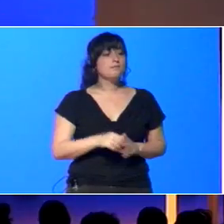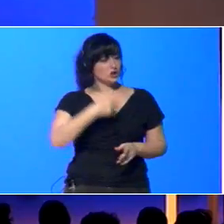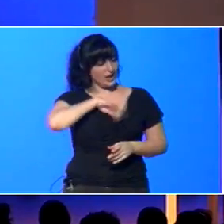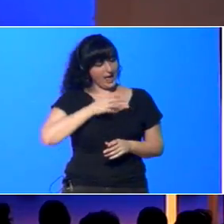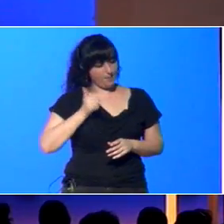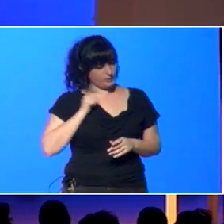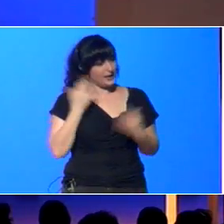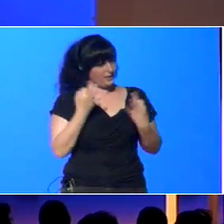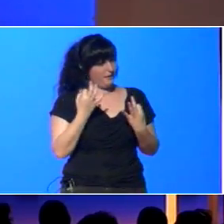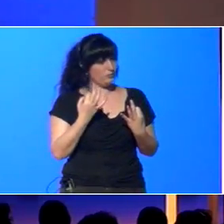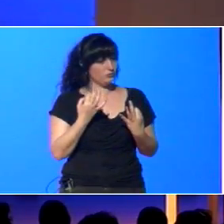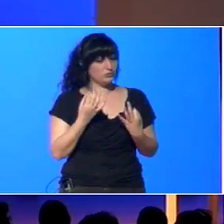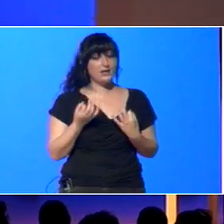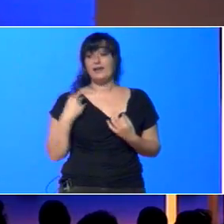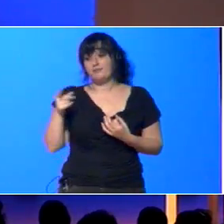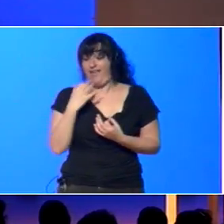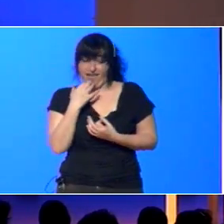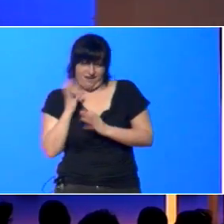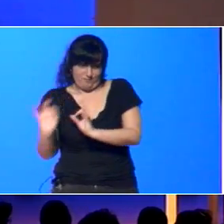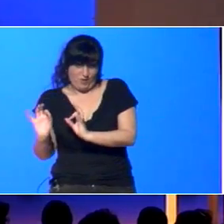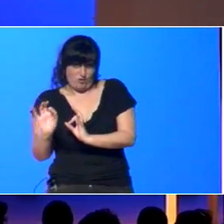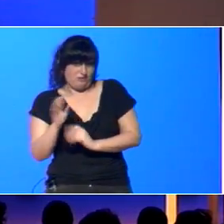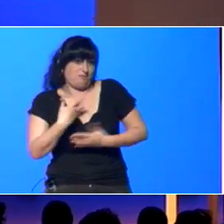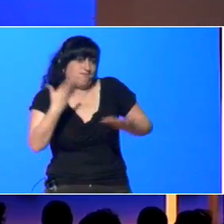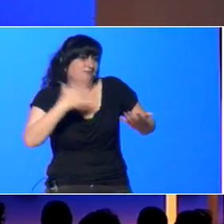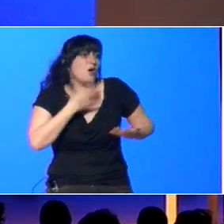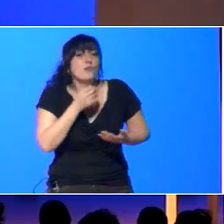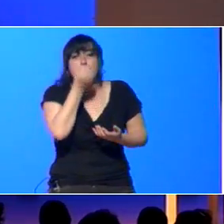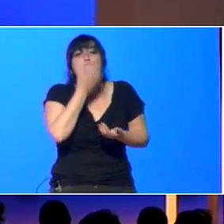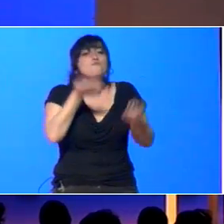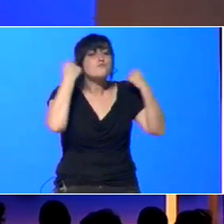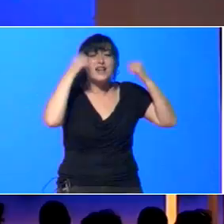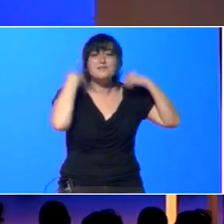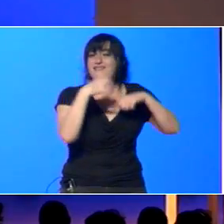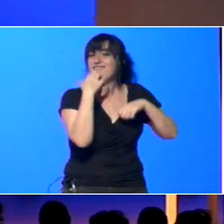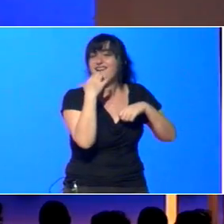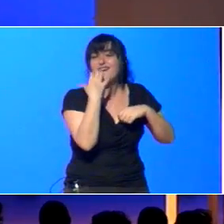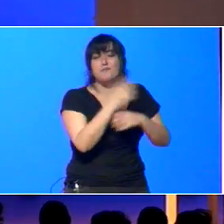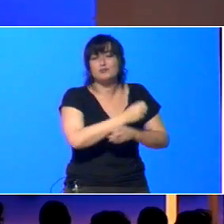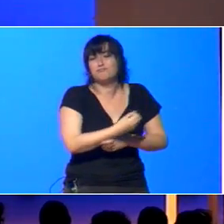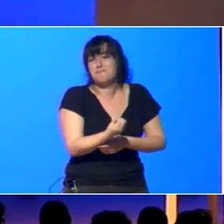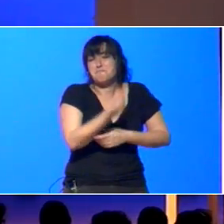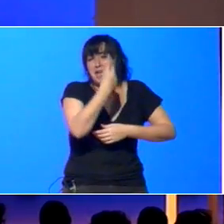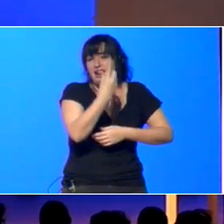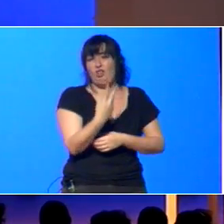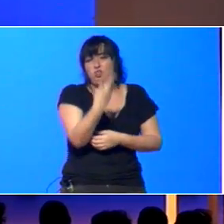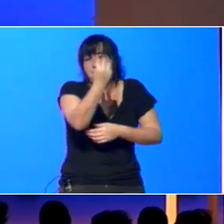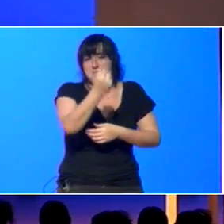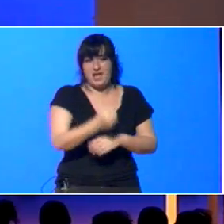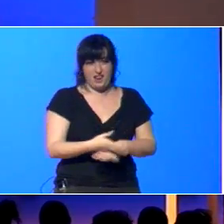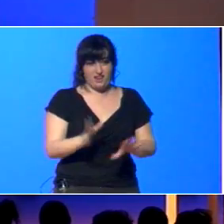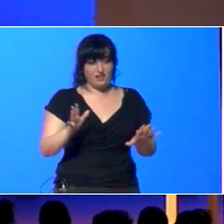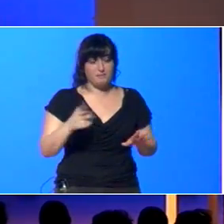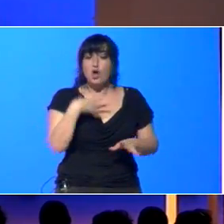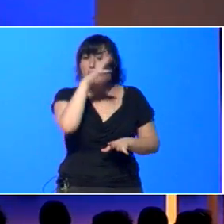Como esta sé que hay otras muchas, ¿vale? Habrá miles de buenas prácticas, pero creo que no nos tenemos que olvidar que